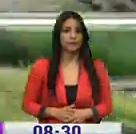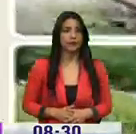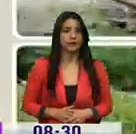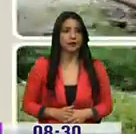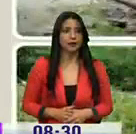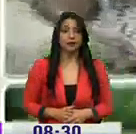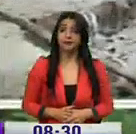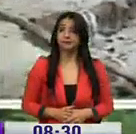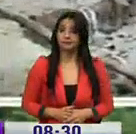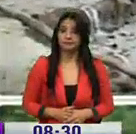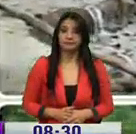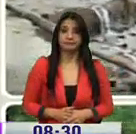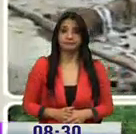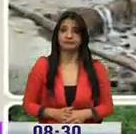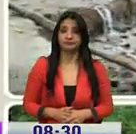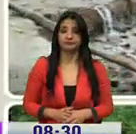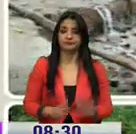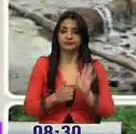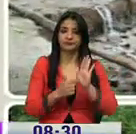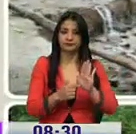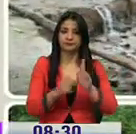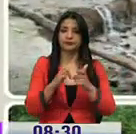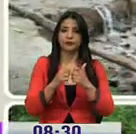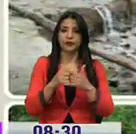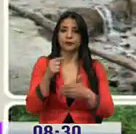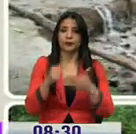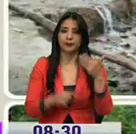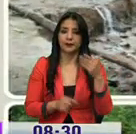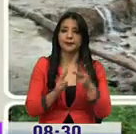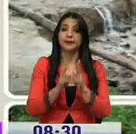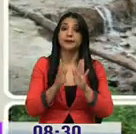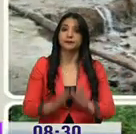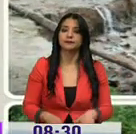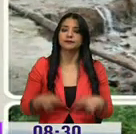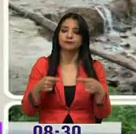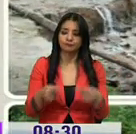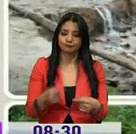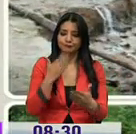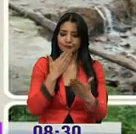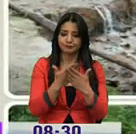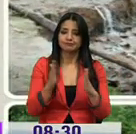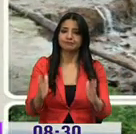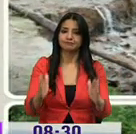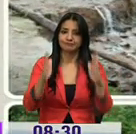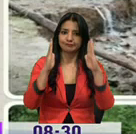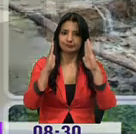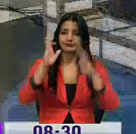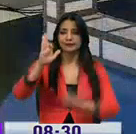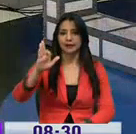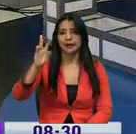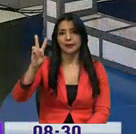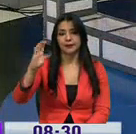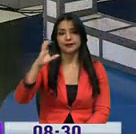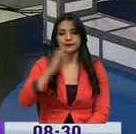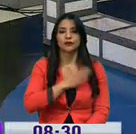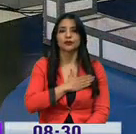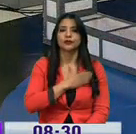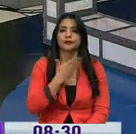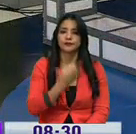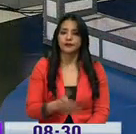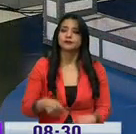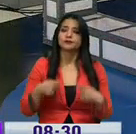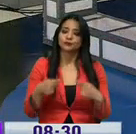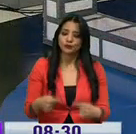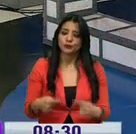están incomunicados. Esto, los dolores de cabeza en los vecinos. Gracias por confiar en TVC, gracias por estar con nosotros día a